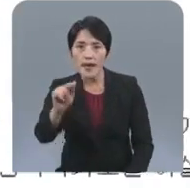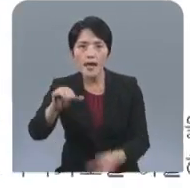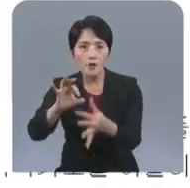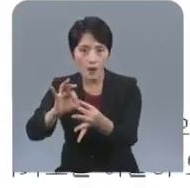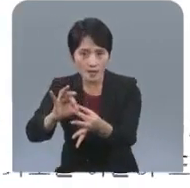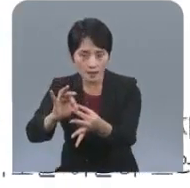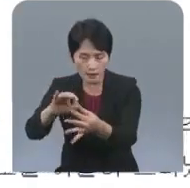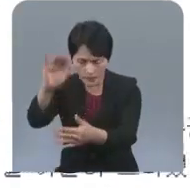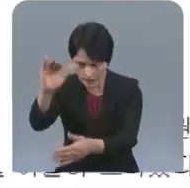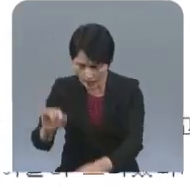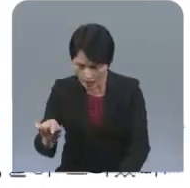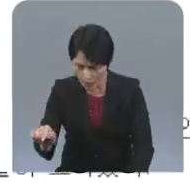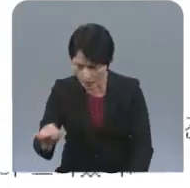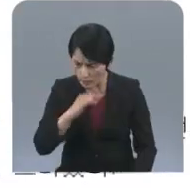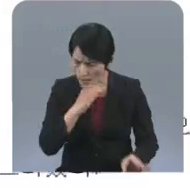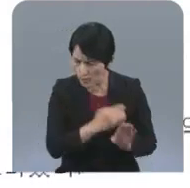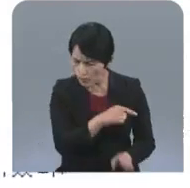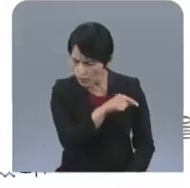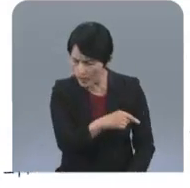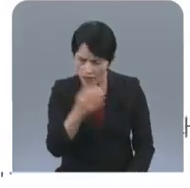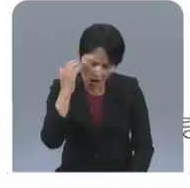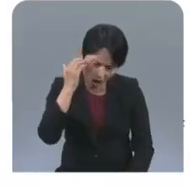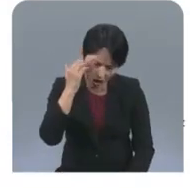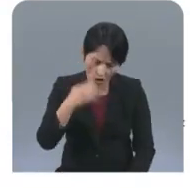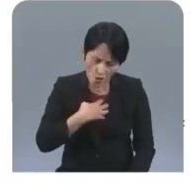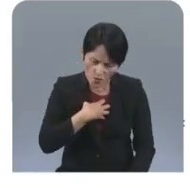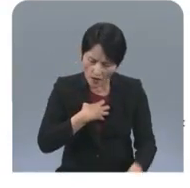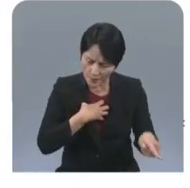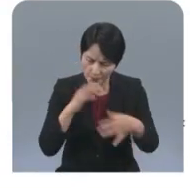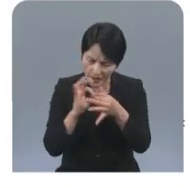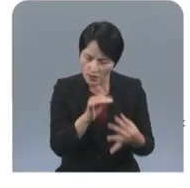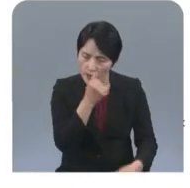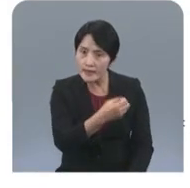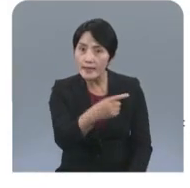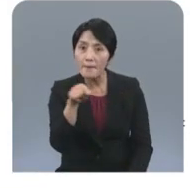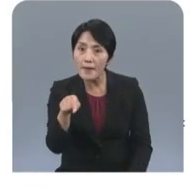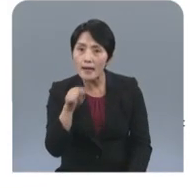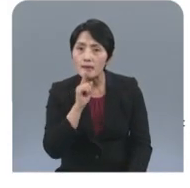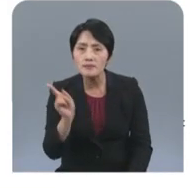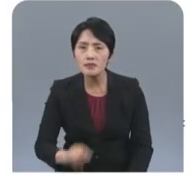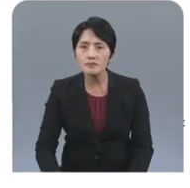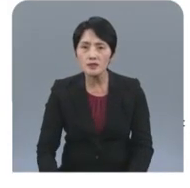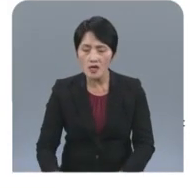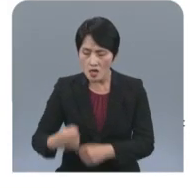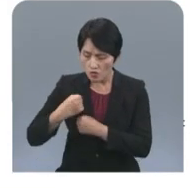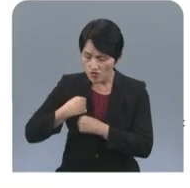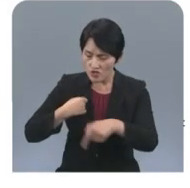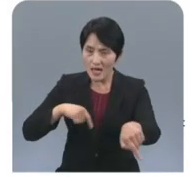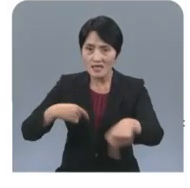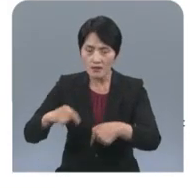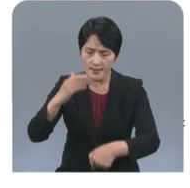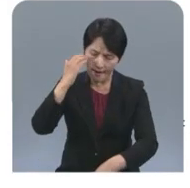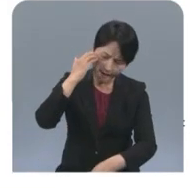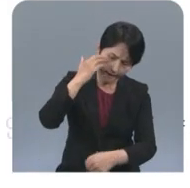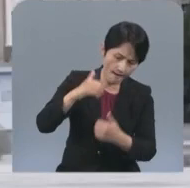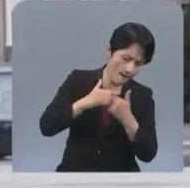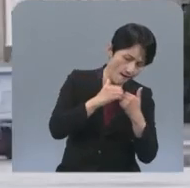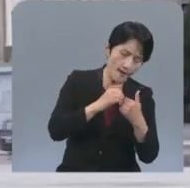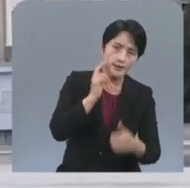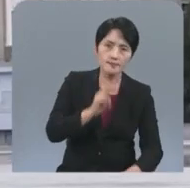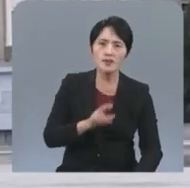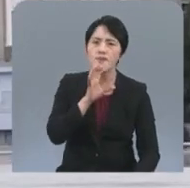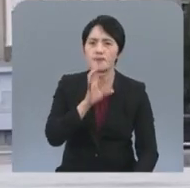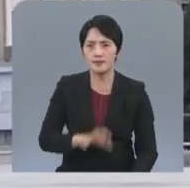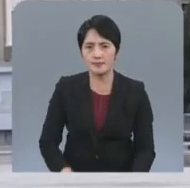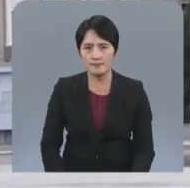masiva que califica Corea del Norte Como persistente amenaza el Ministerio de defensa norcoreano enfatizó el miércoles 4 que con esa